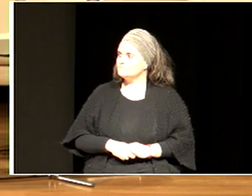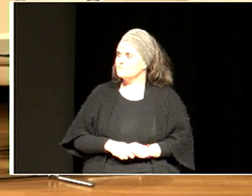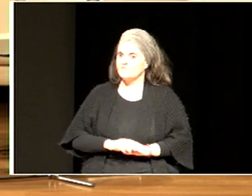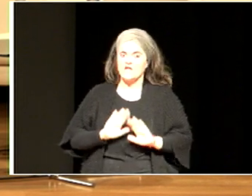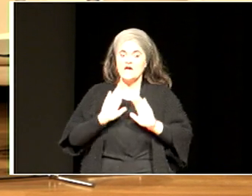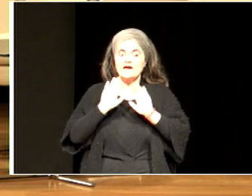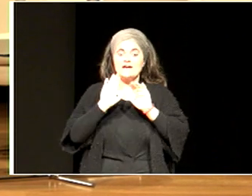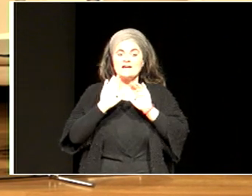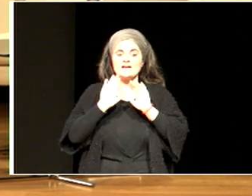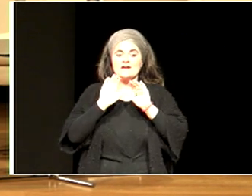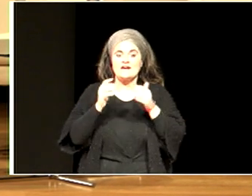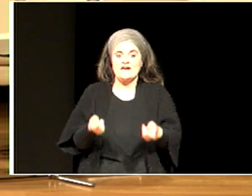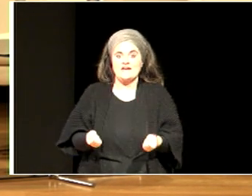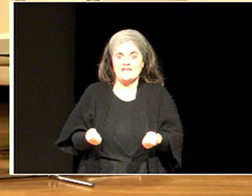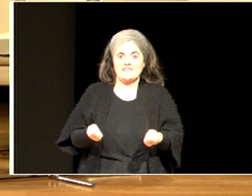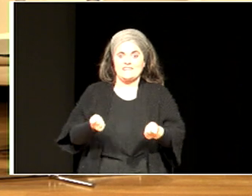fp